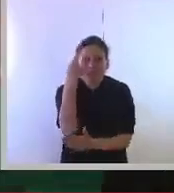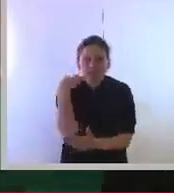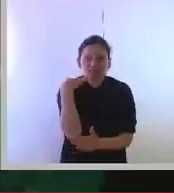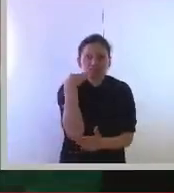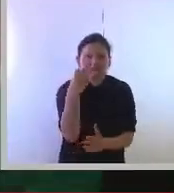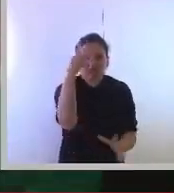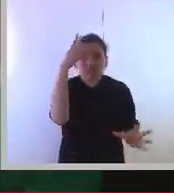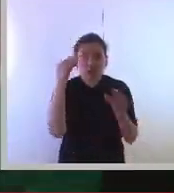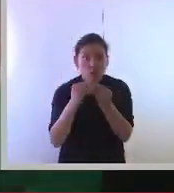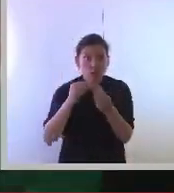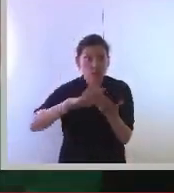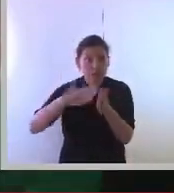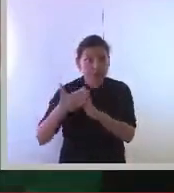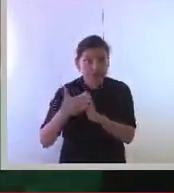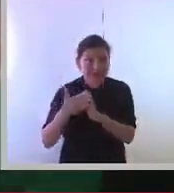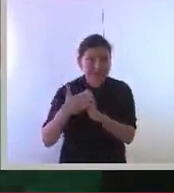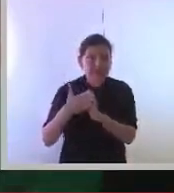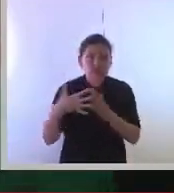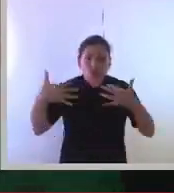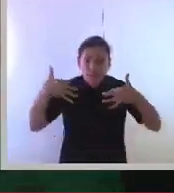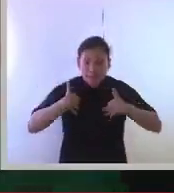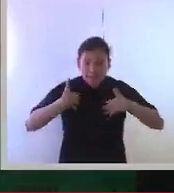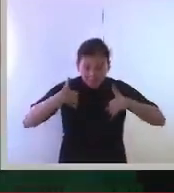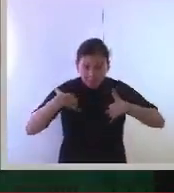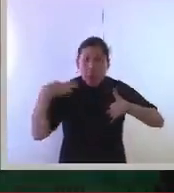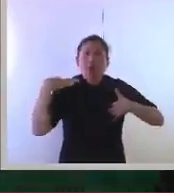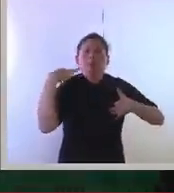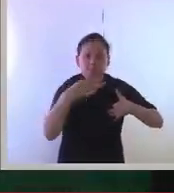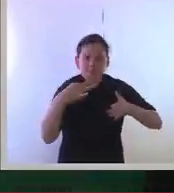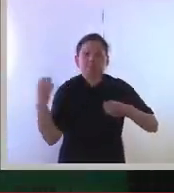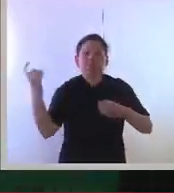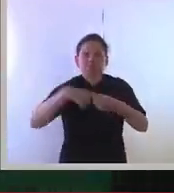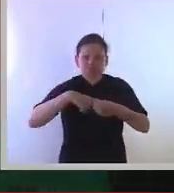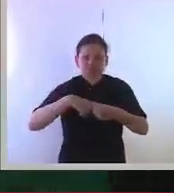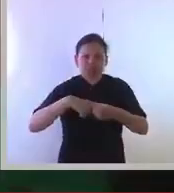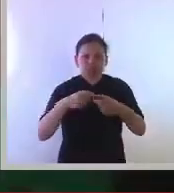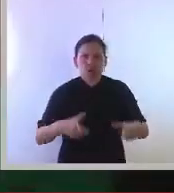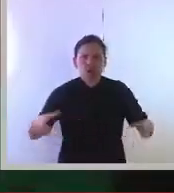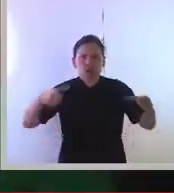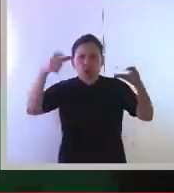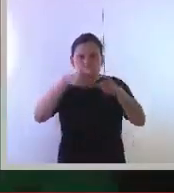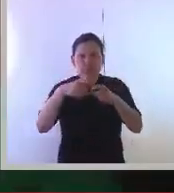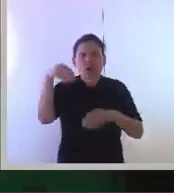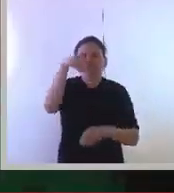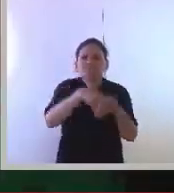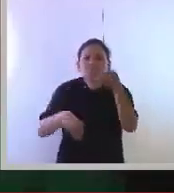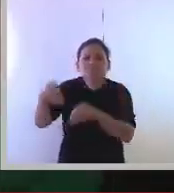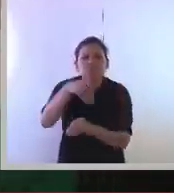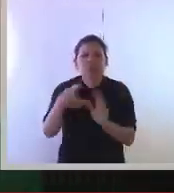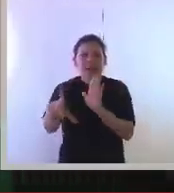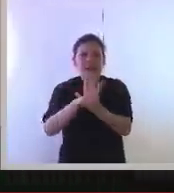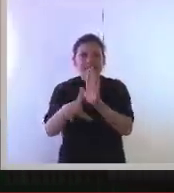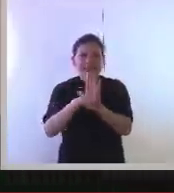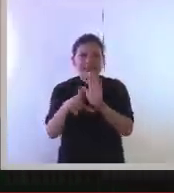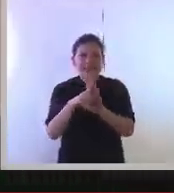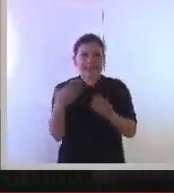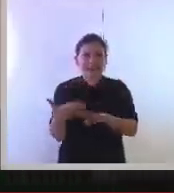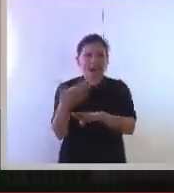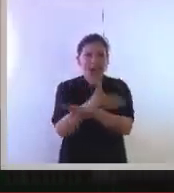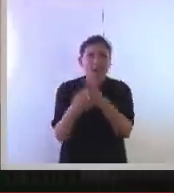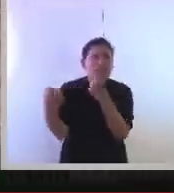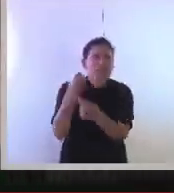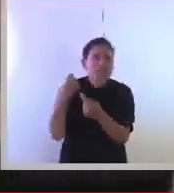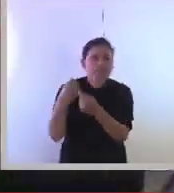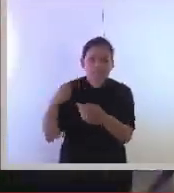a un acuerdo de paz, una víctima como esta puede estar allí donde se fabrican las leyes del país. Leyes que no nos tomaban